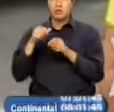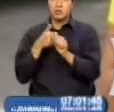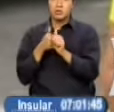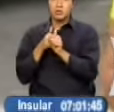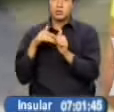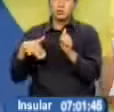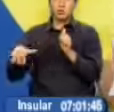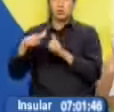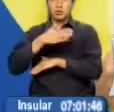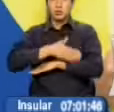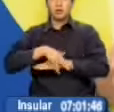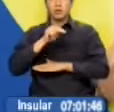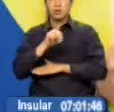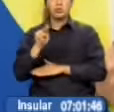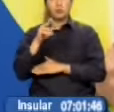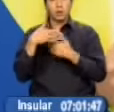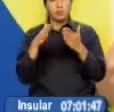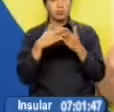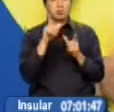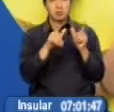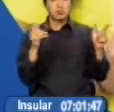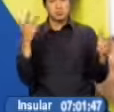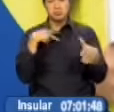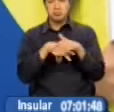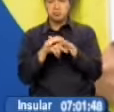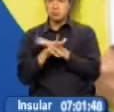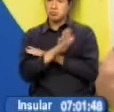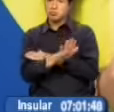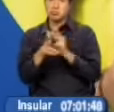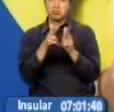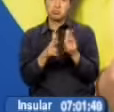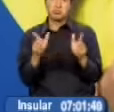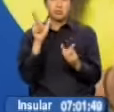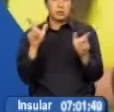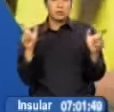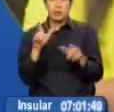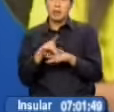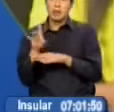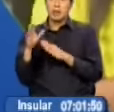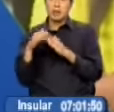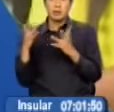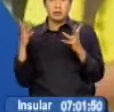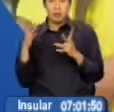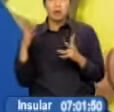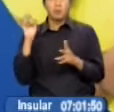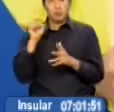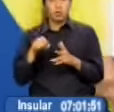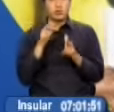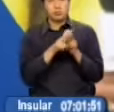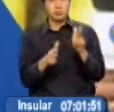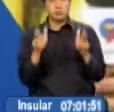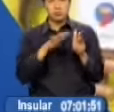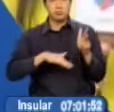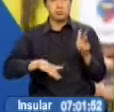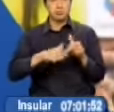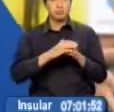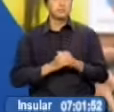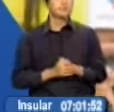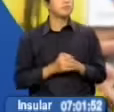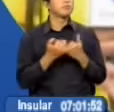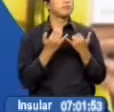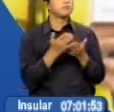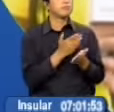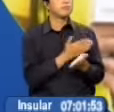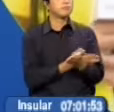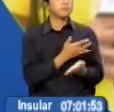cercano a las naciones unidas están habilitados para que la gente pueda venir vehículos que no pueden dejarlo en el sector del trabajo tampoco los domicilios esta es la